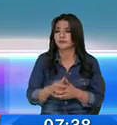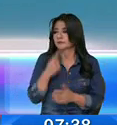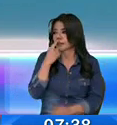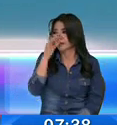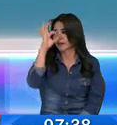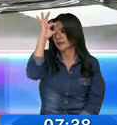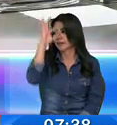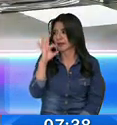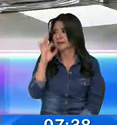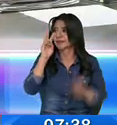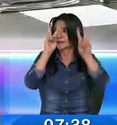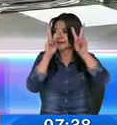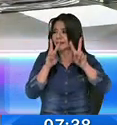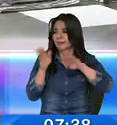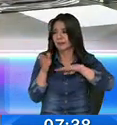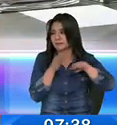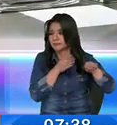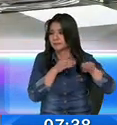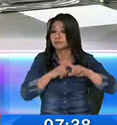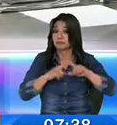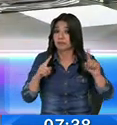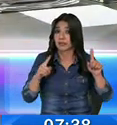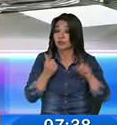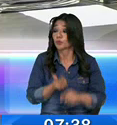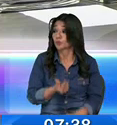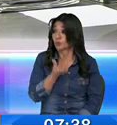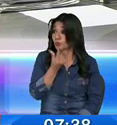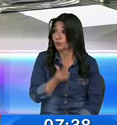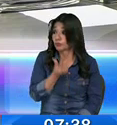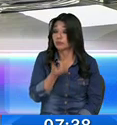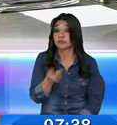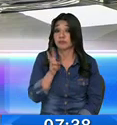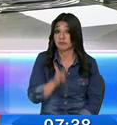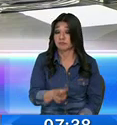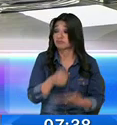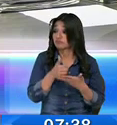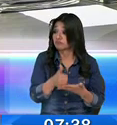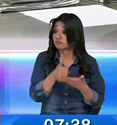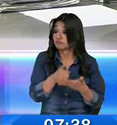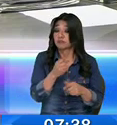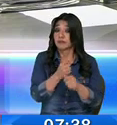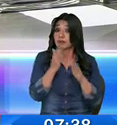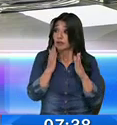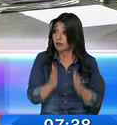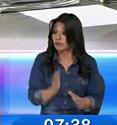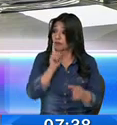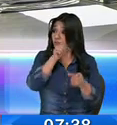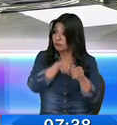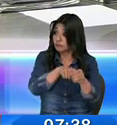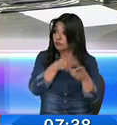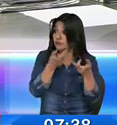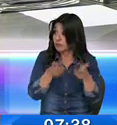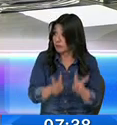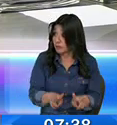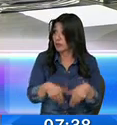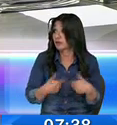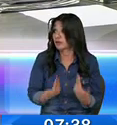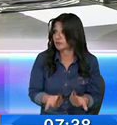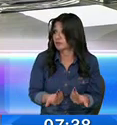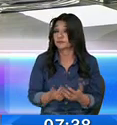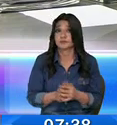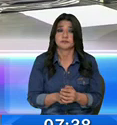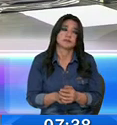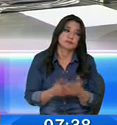interés es un tema complejo pero en el caso de las utilidades también se han beneficiado trabajadores que están vinculados a esos sectores que se han mencionado